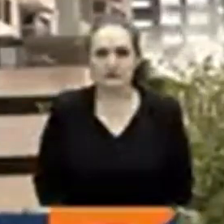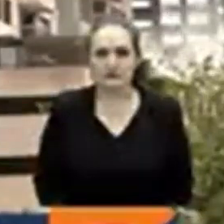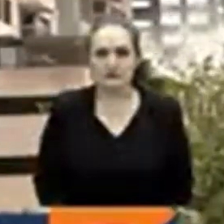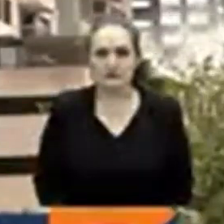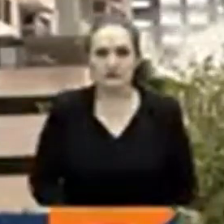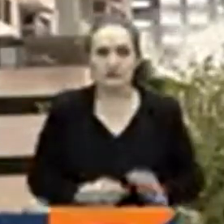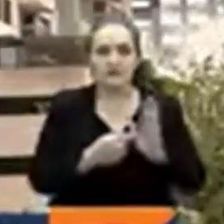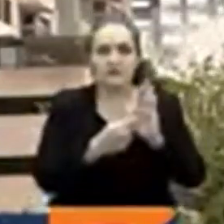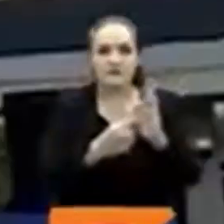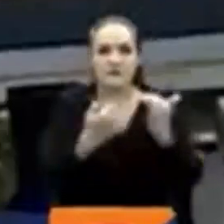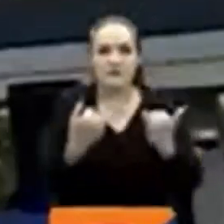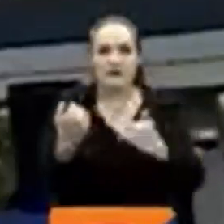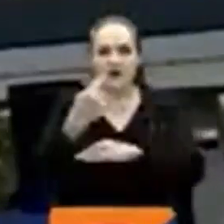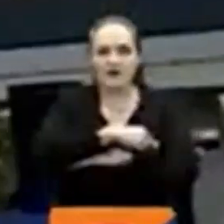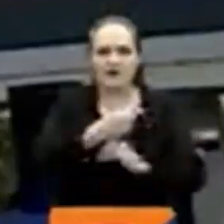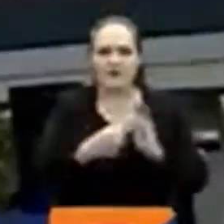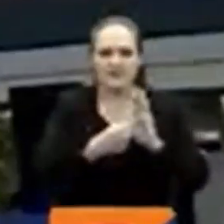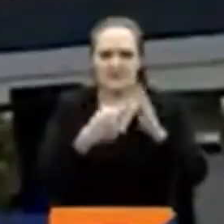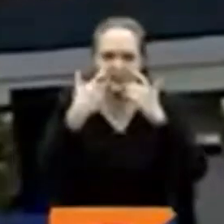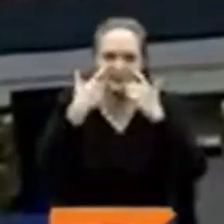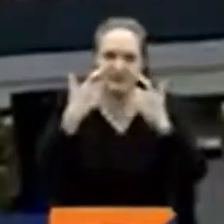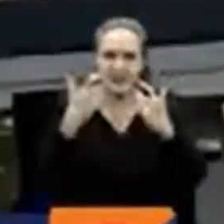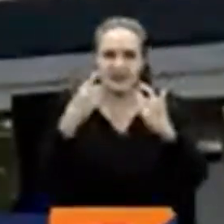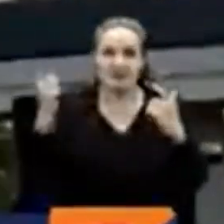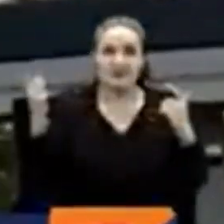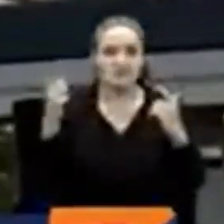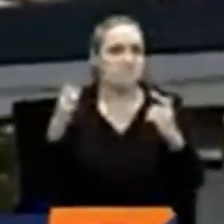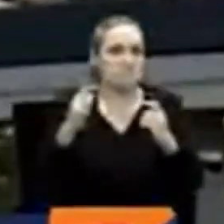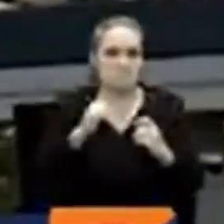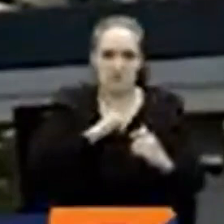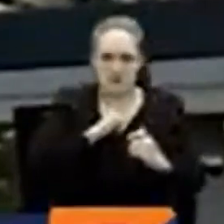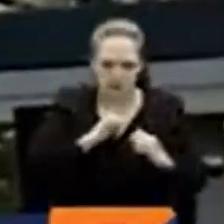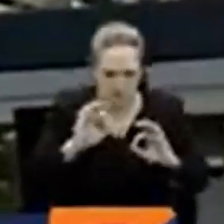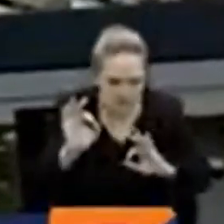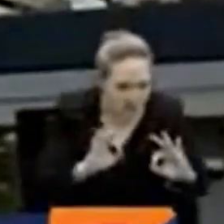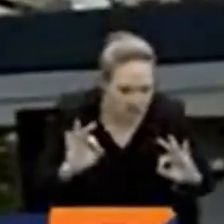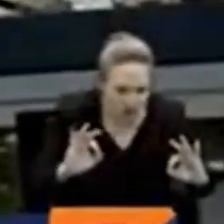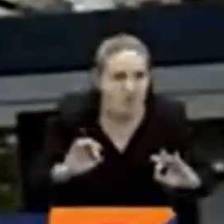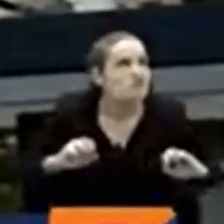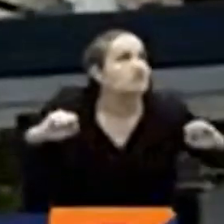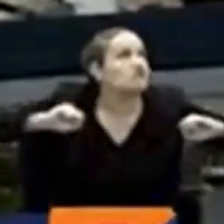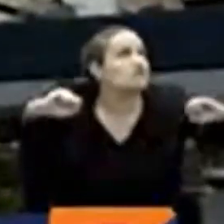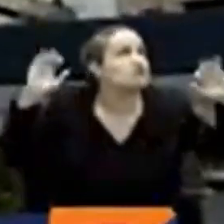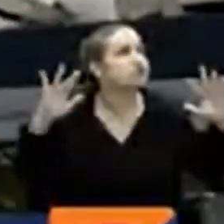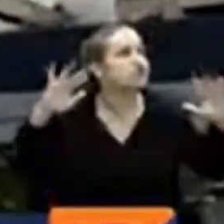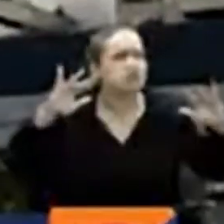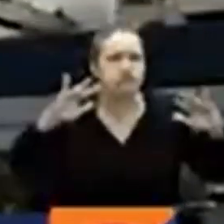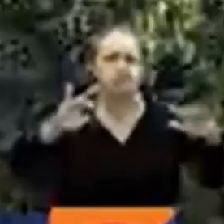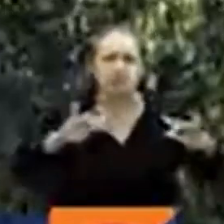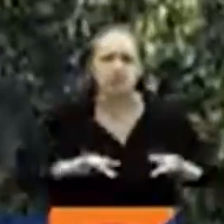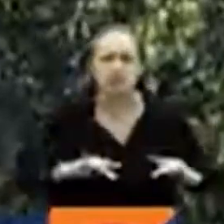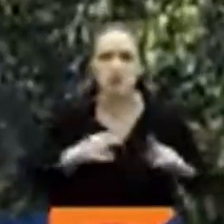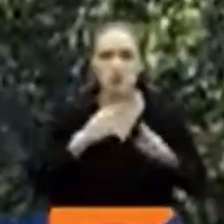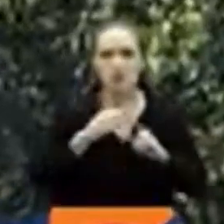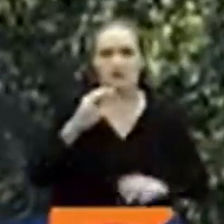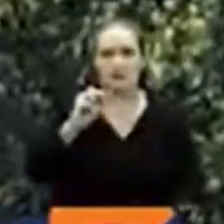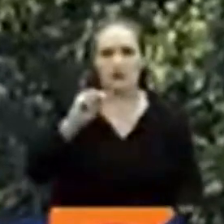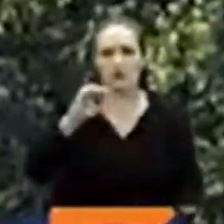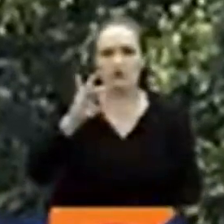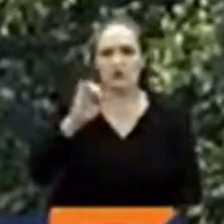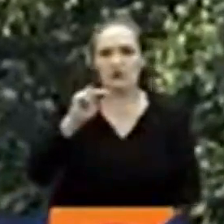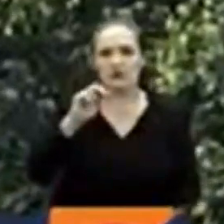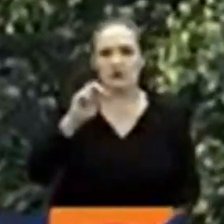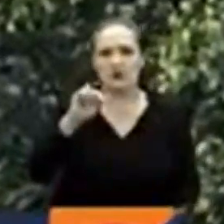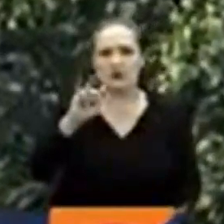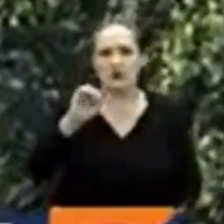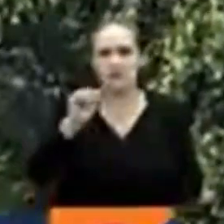Esta es la imagen del día. La implosión de las Torres Continental en Medellín. 2 de las 3 edificaciones